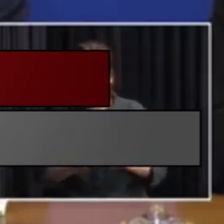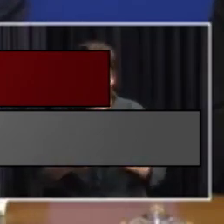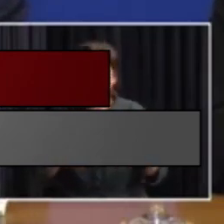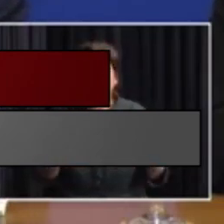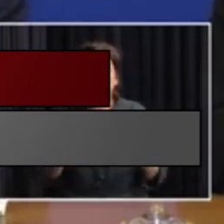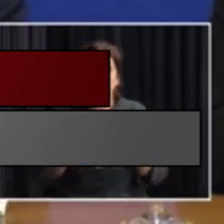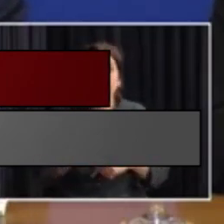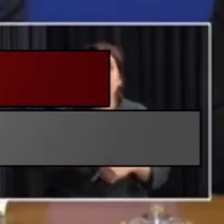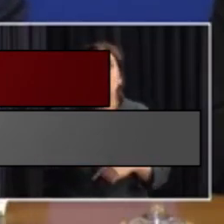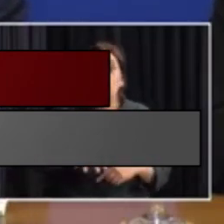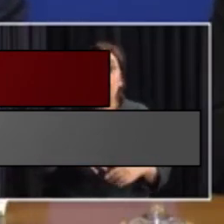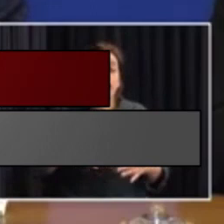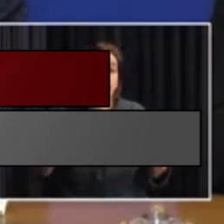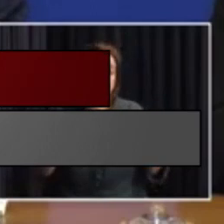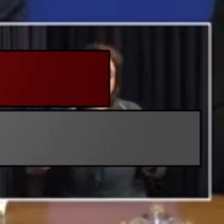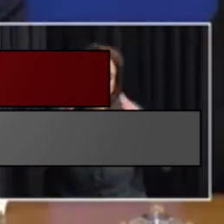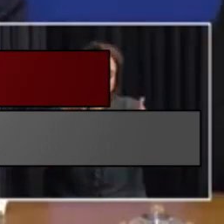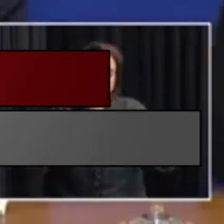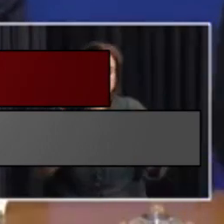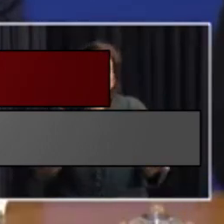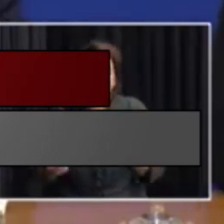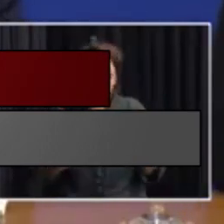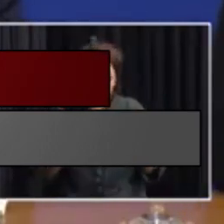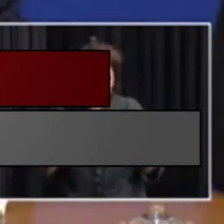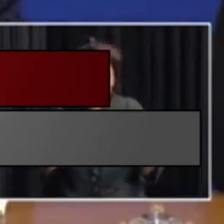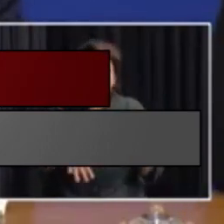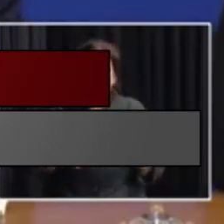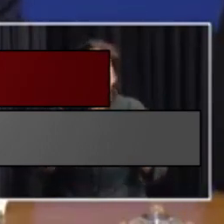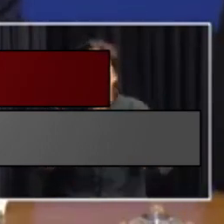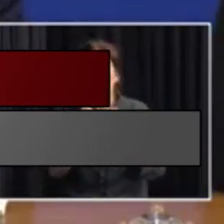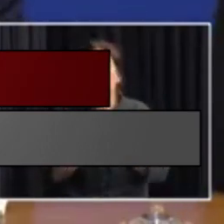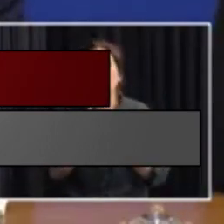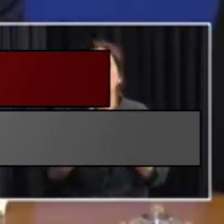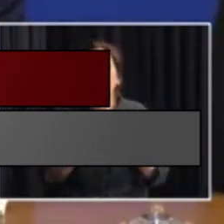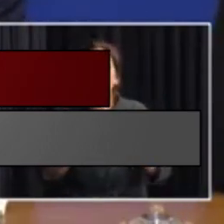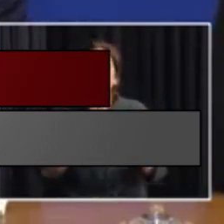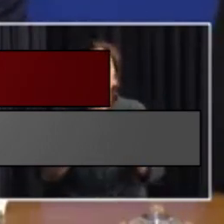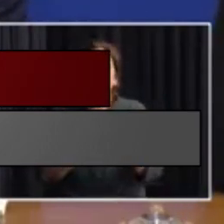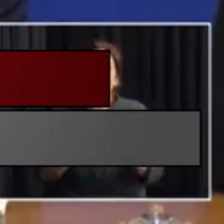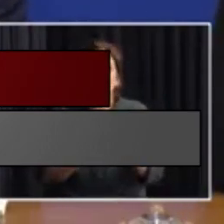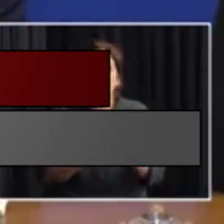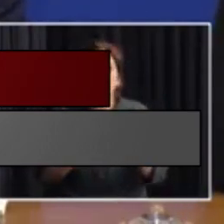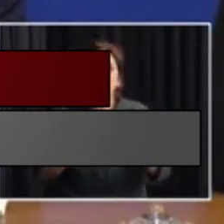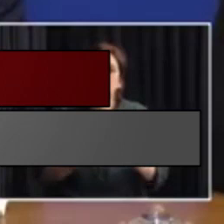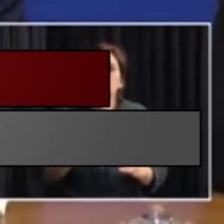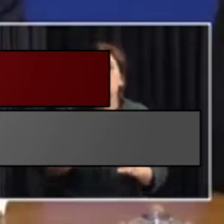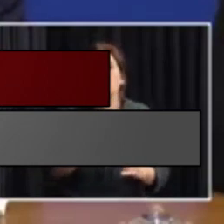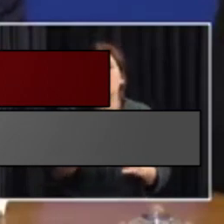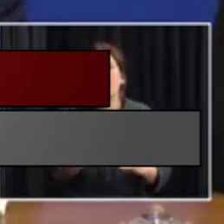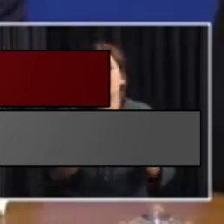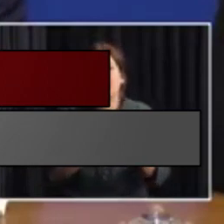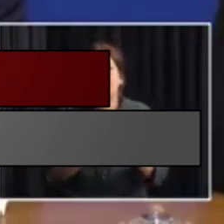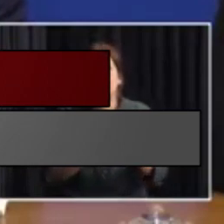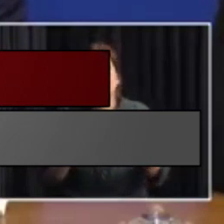los espacios de baile, como ya lo hemos determinado, son espacios de 40 minutos, con un espacio de 20 minutos